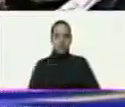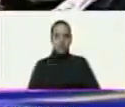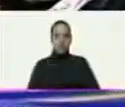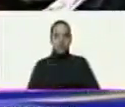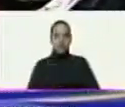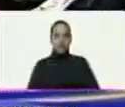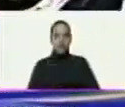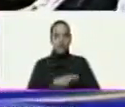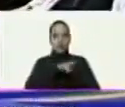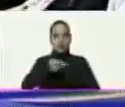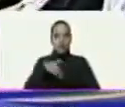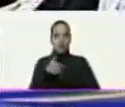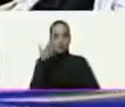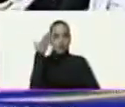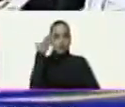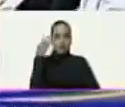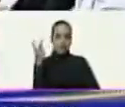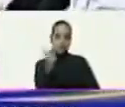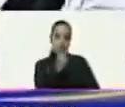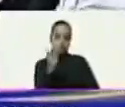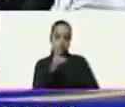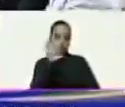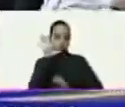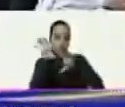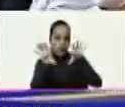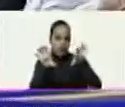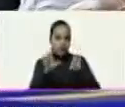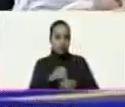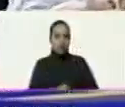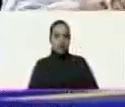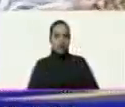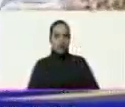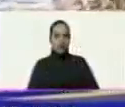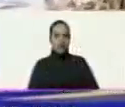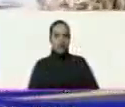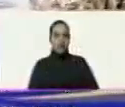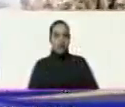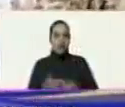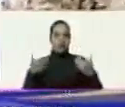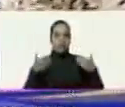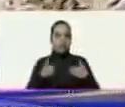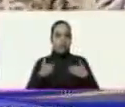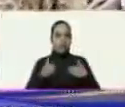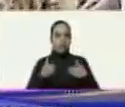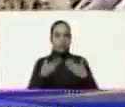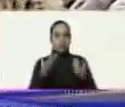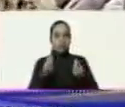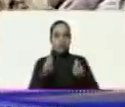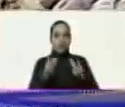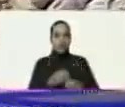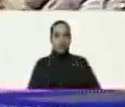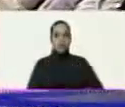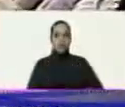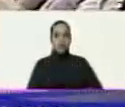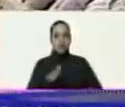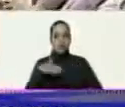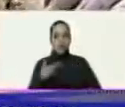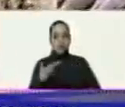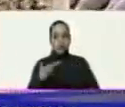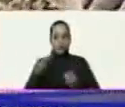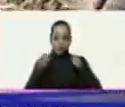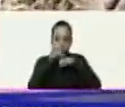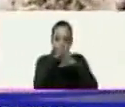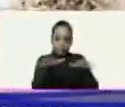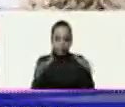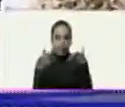Nosotros sabemos que ambos países nos esforzamos mucho en cuanto a incentivar y fomentar